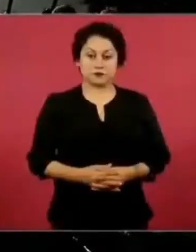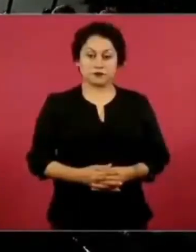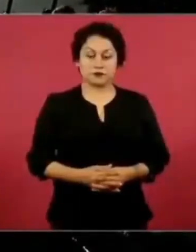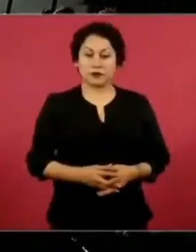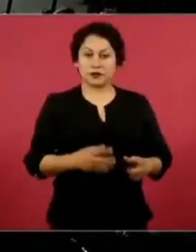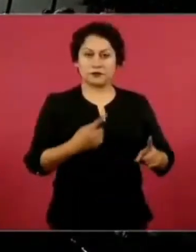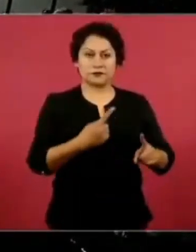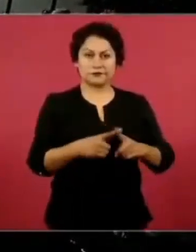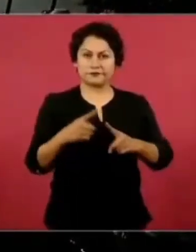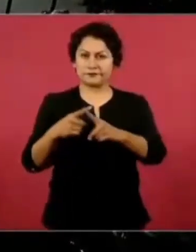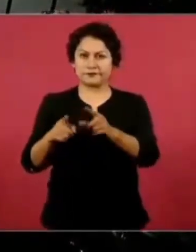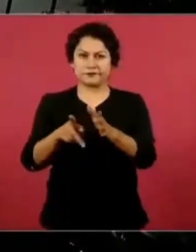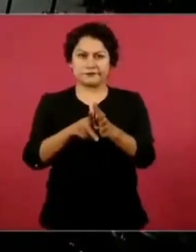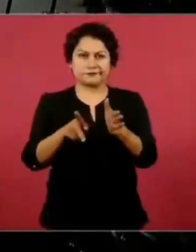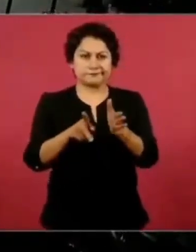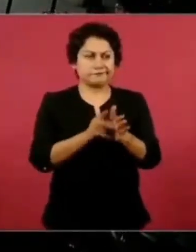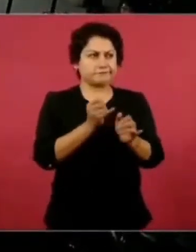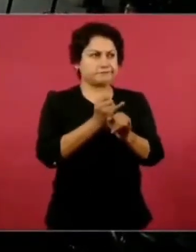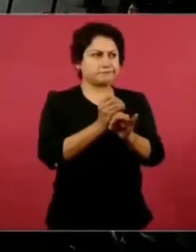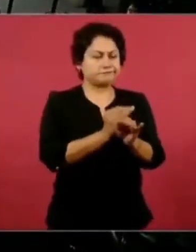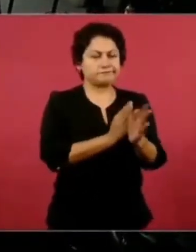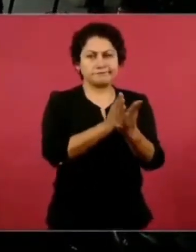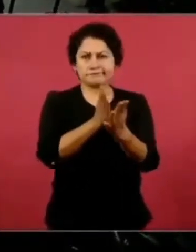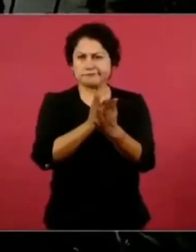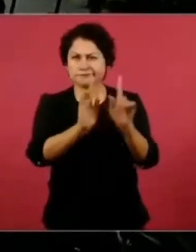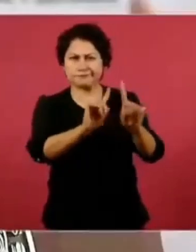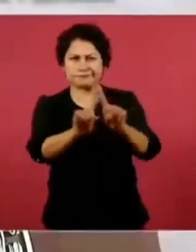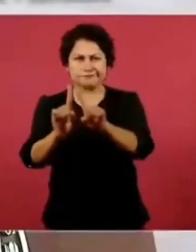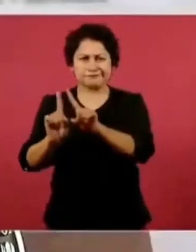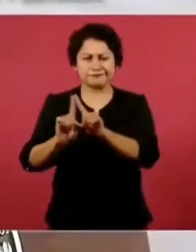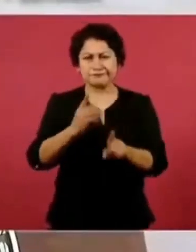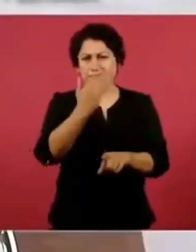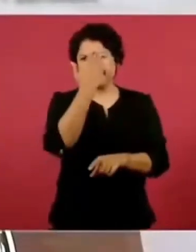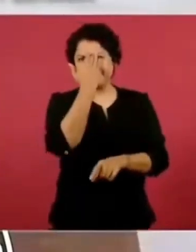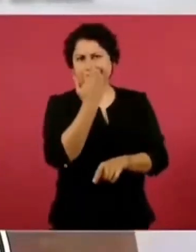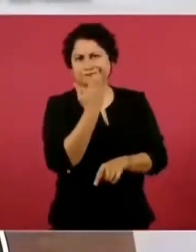Post, Wall Street Journal, Financial Times.